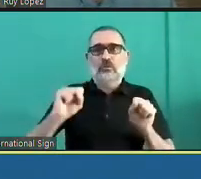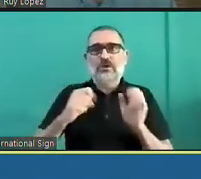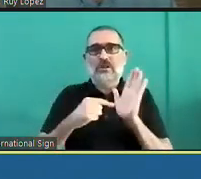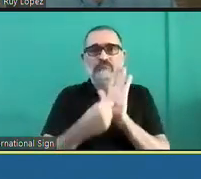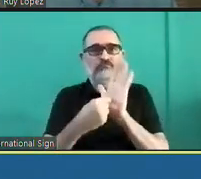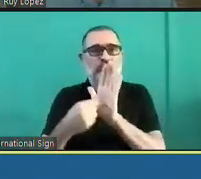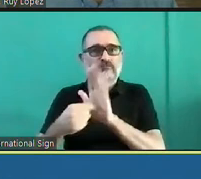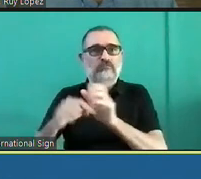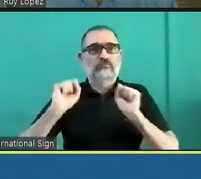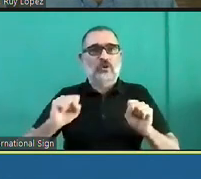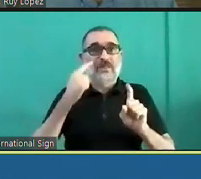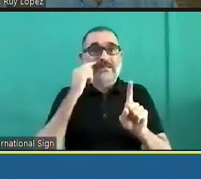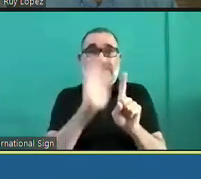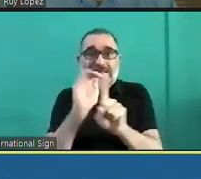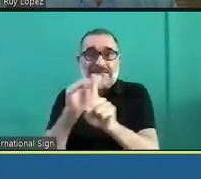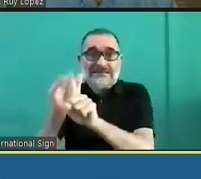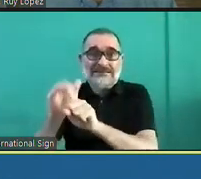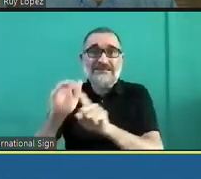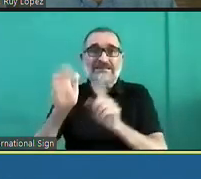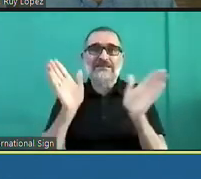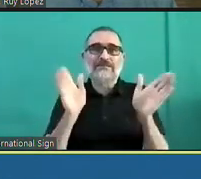a través